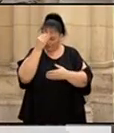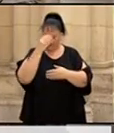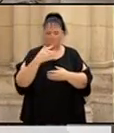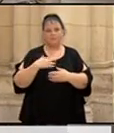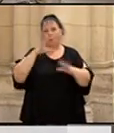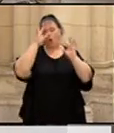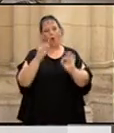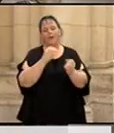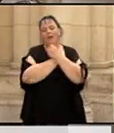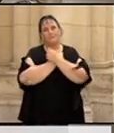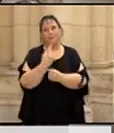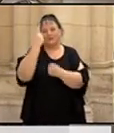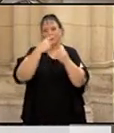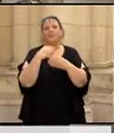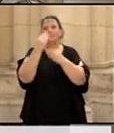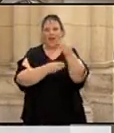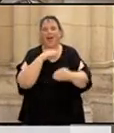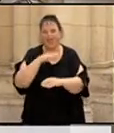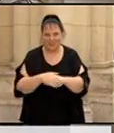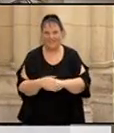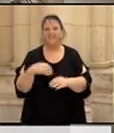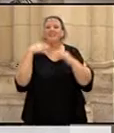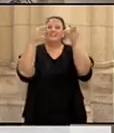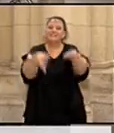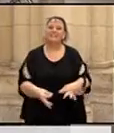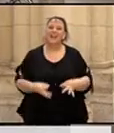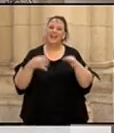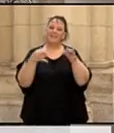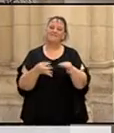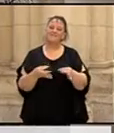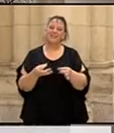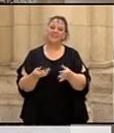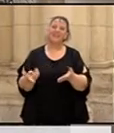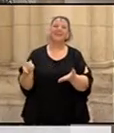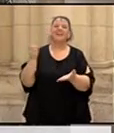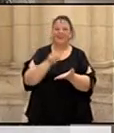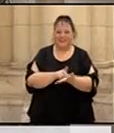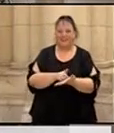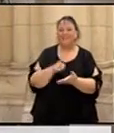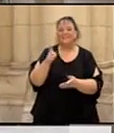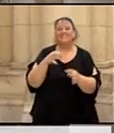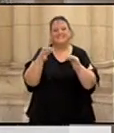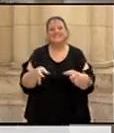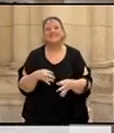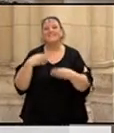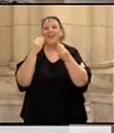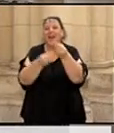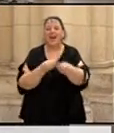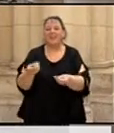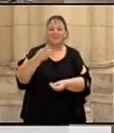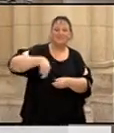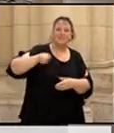lógica del amor de Dios! Siempre envuelve al hombre, siempre nos hace vivir en